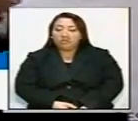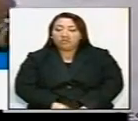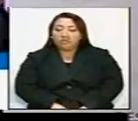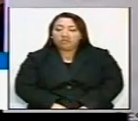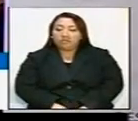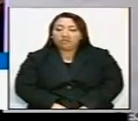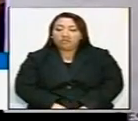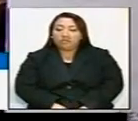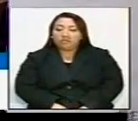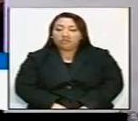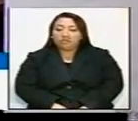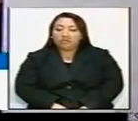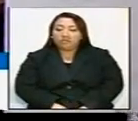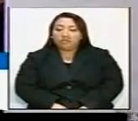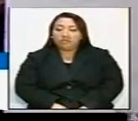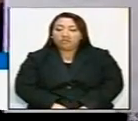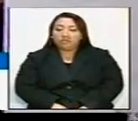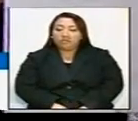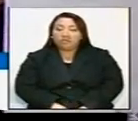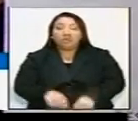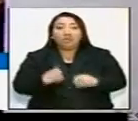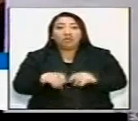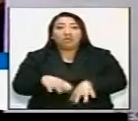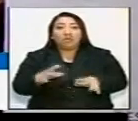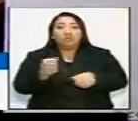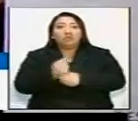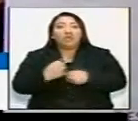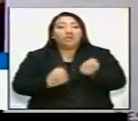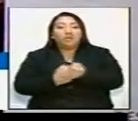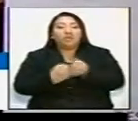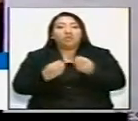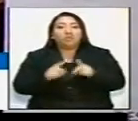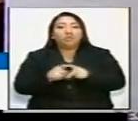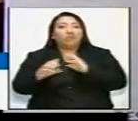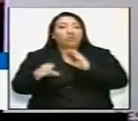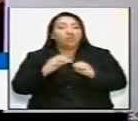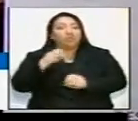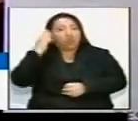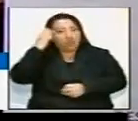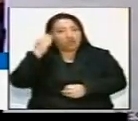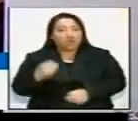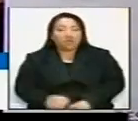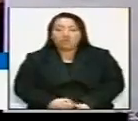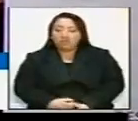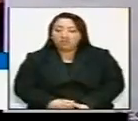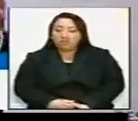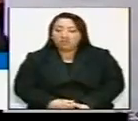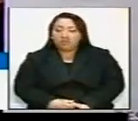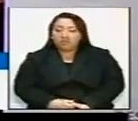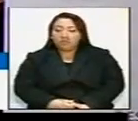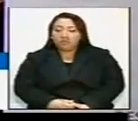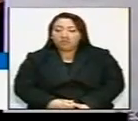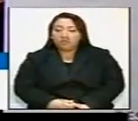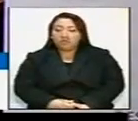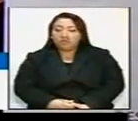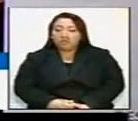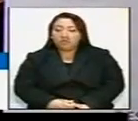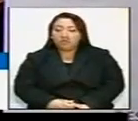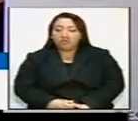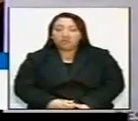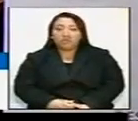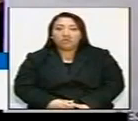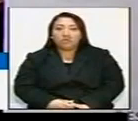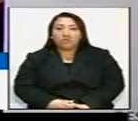la habilidad de poder construir un apoyo, también comunicación política efectiva, también un análisis y una